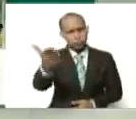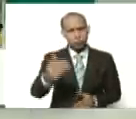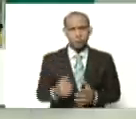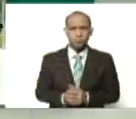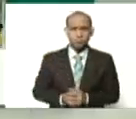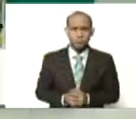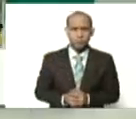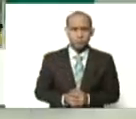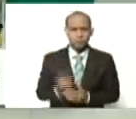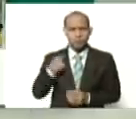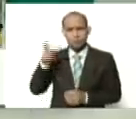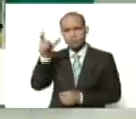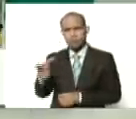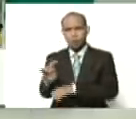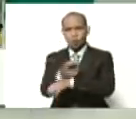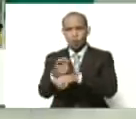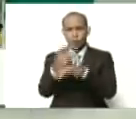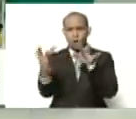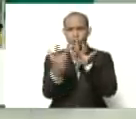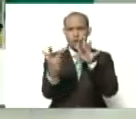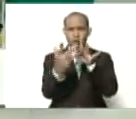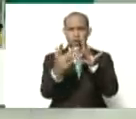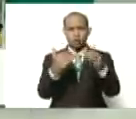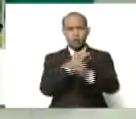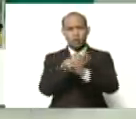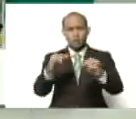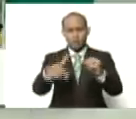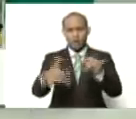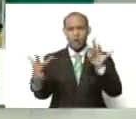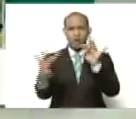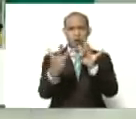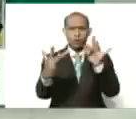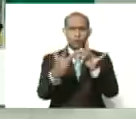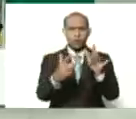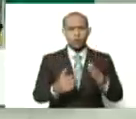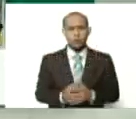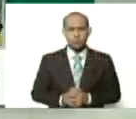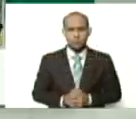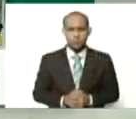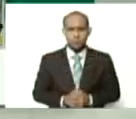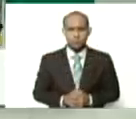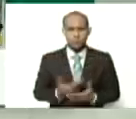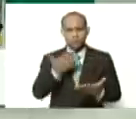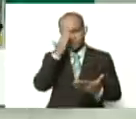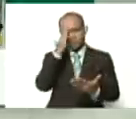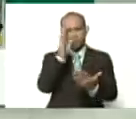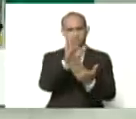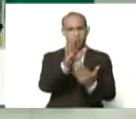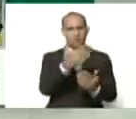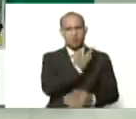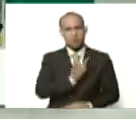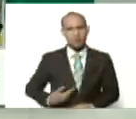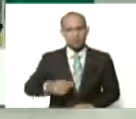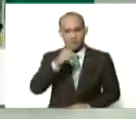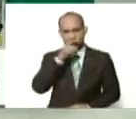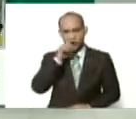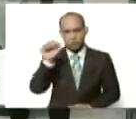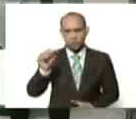nuestro querido protector Jason Guzmán para que finalice esta comunicación con usted, querido presidente Nicolás Maduro.